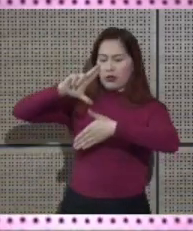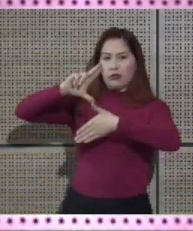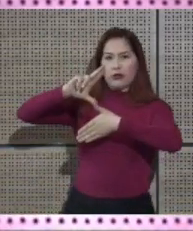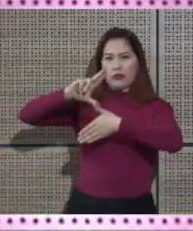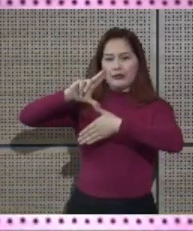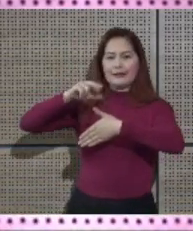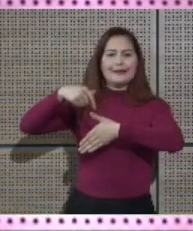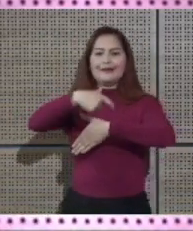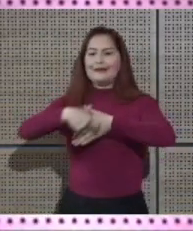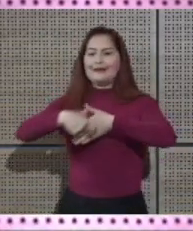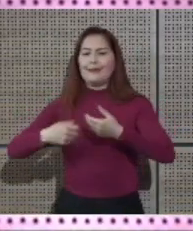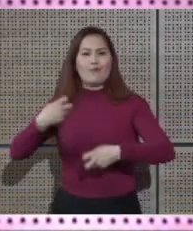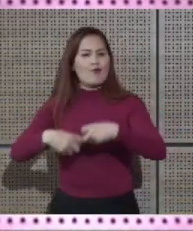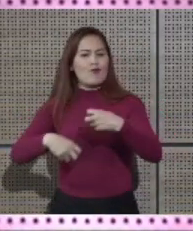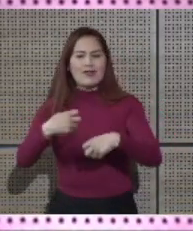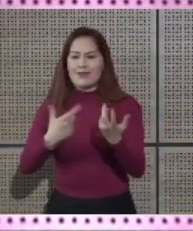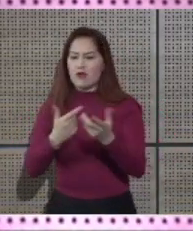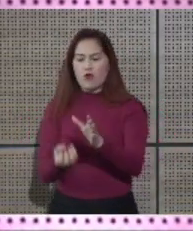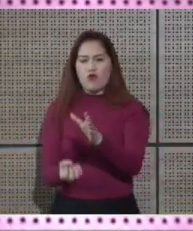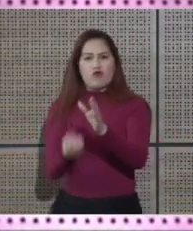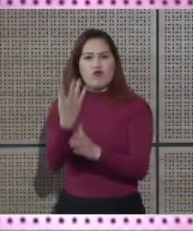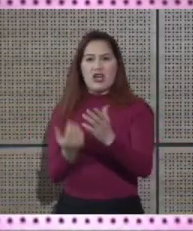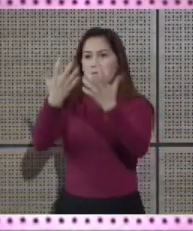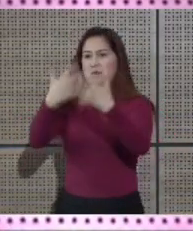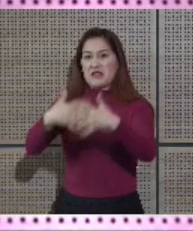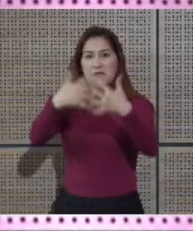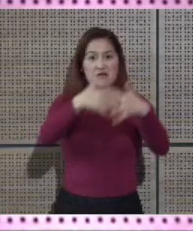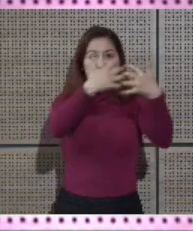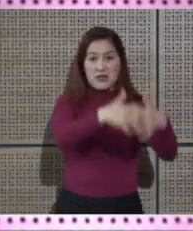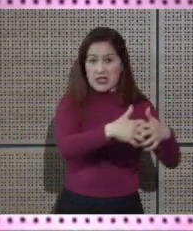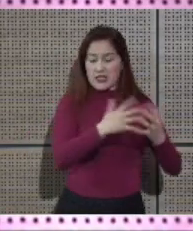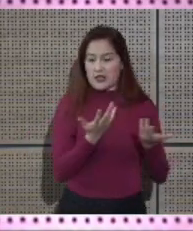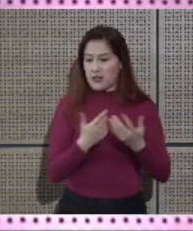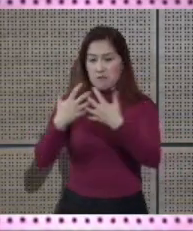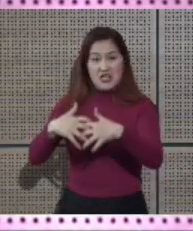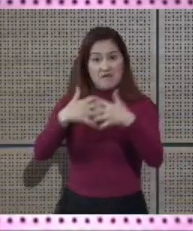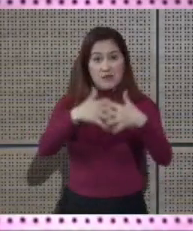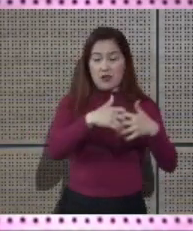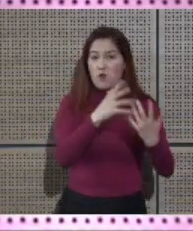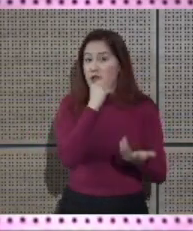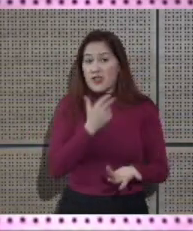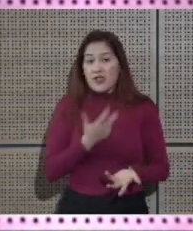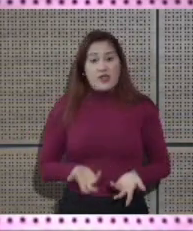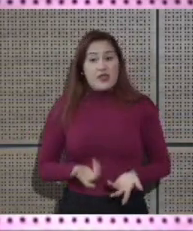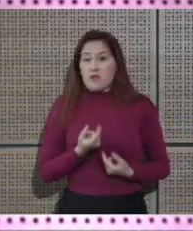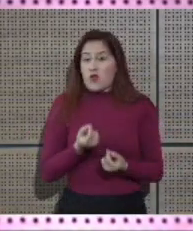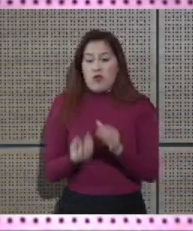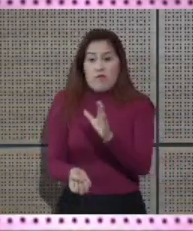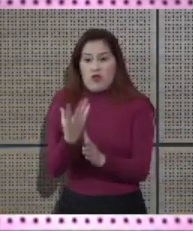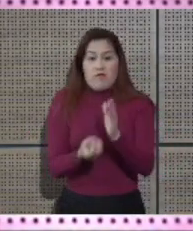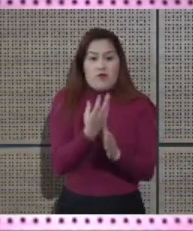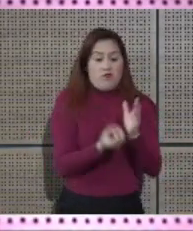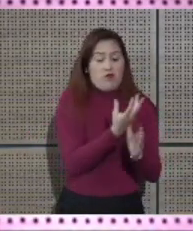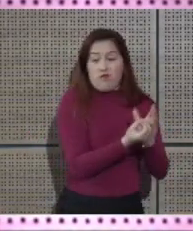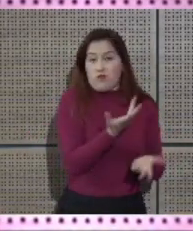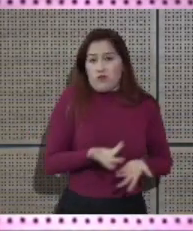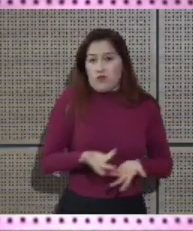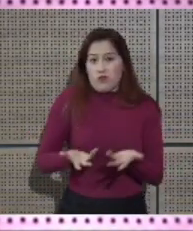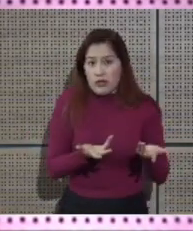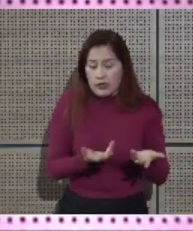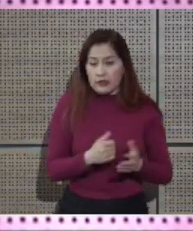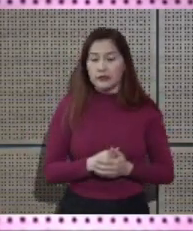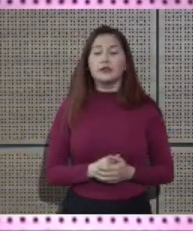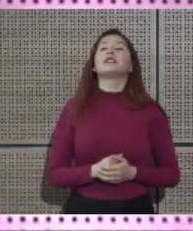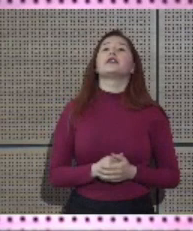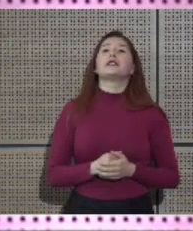tienen problemas de productividad. Crecemos básicamente por inversión y por empleo, pero no crecemos necesariamente por productividad. Y les voy a dar una cifra que